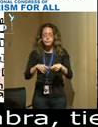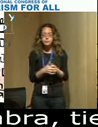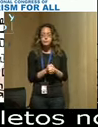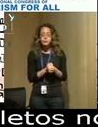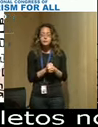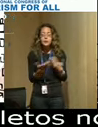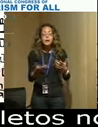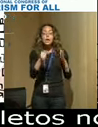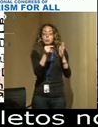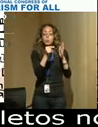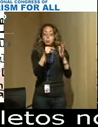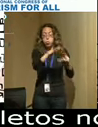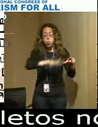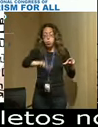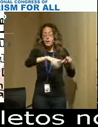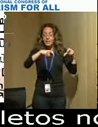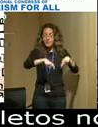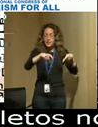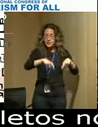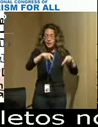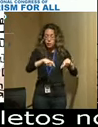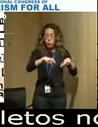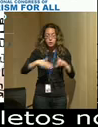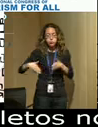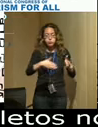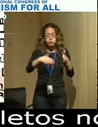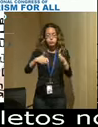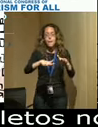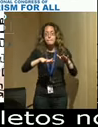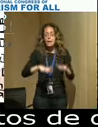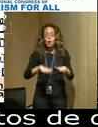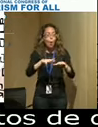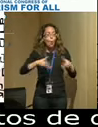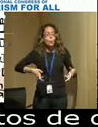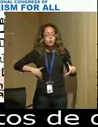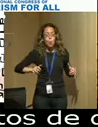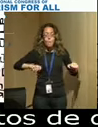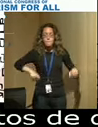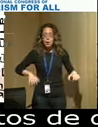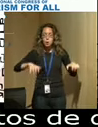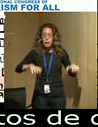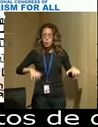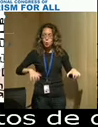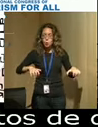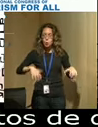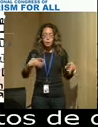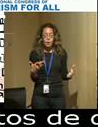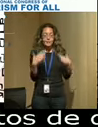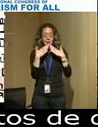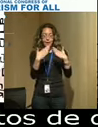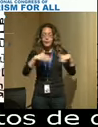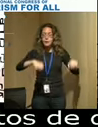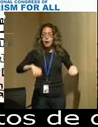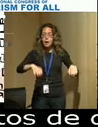El punto de descanso supone la integración en el recorrido museográfico de unos bancos apoyo isquiáticos que permita a los visitantes